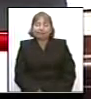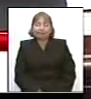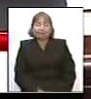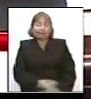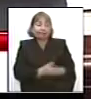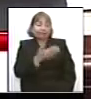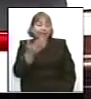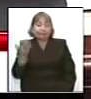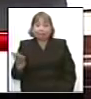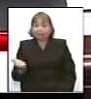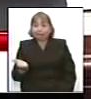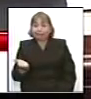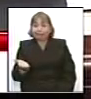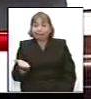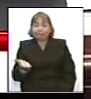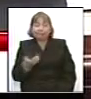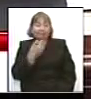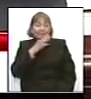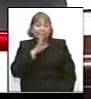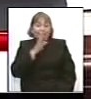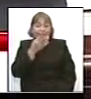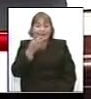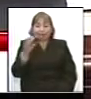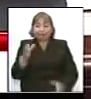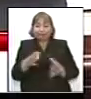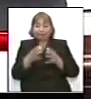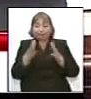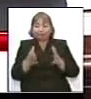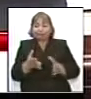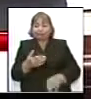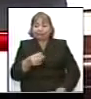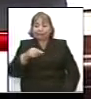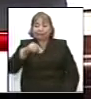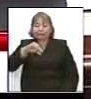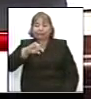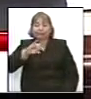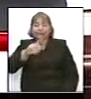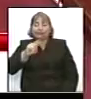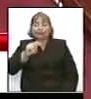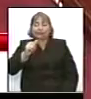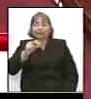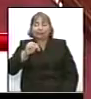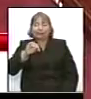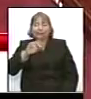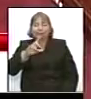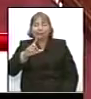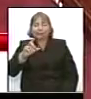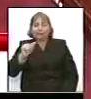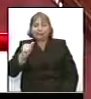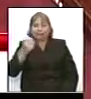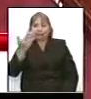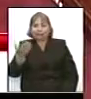otro congresista desea hacer uso de la palabra? Congresista Quintanilla tiene la palabra.